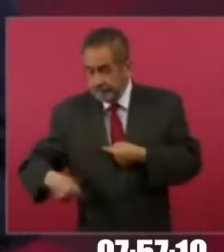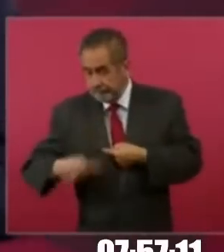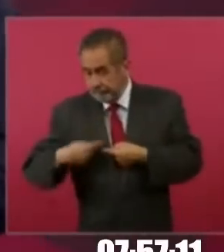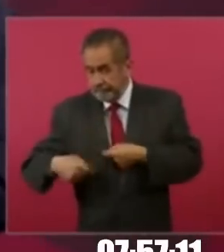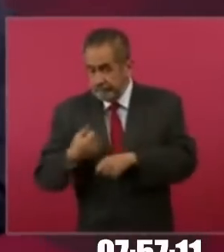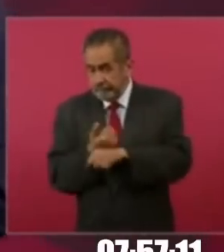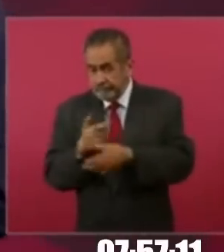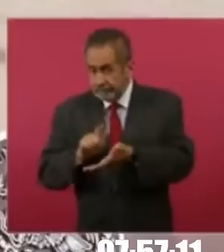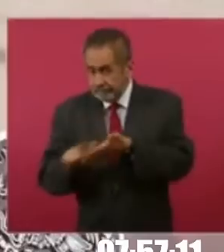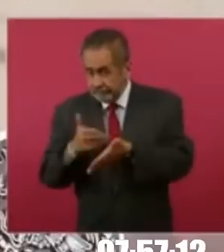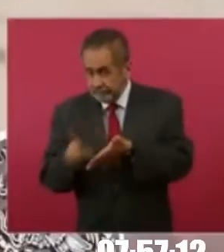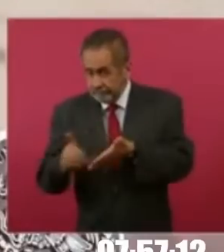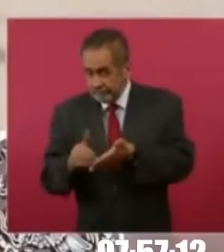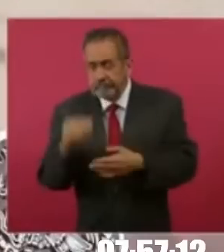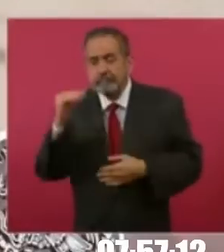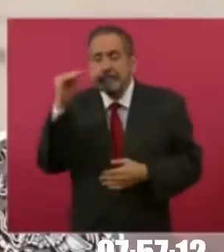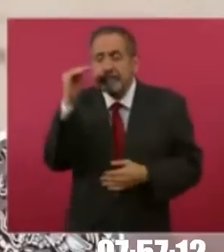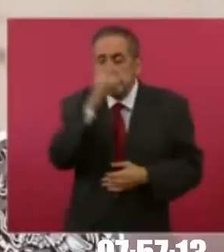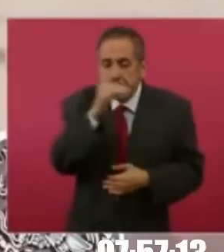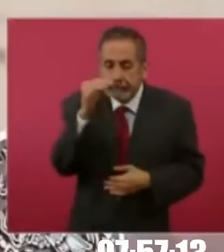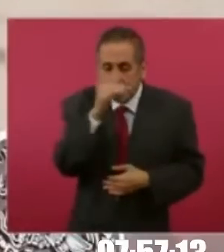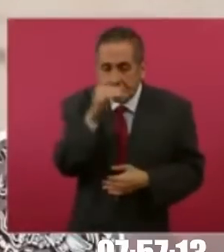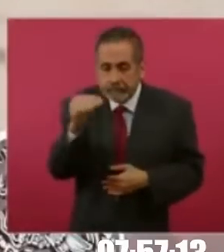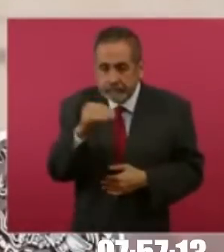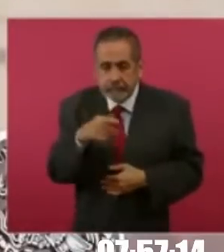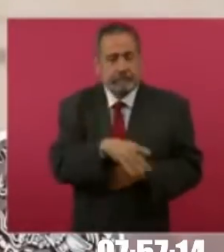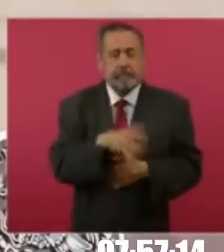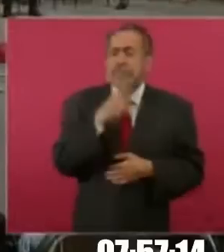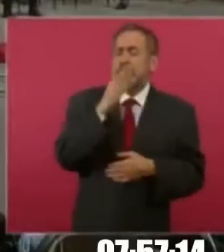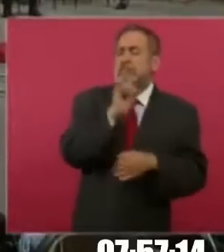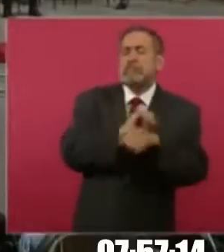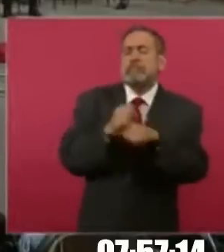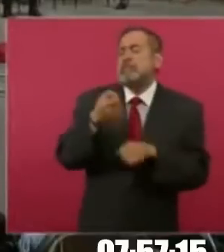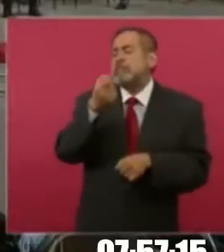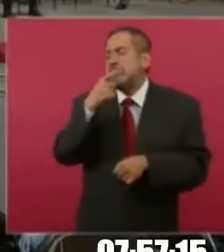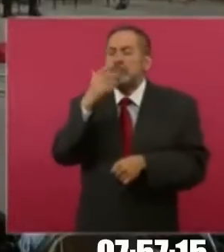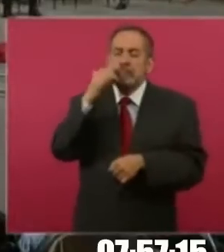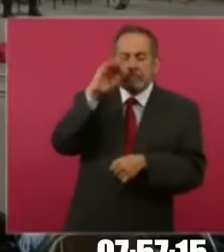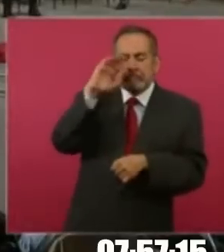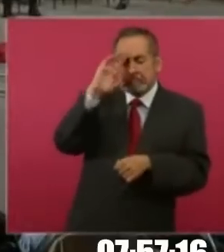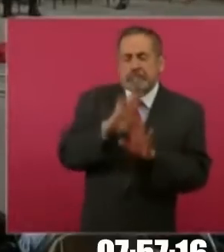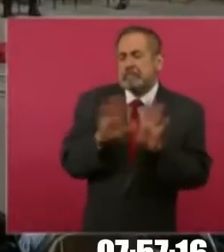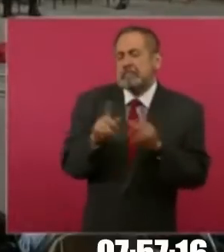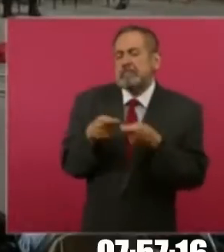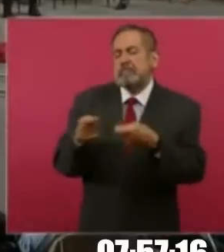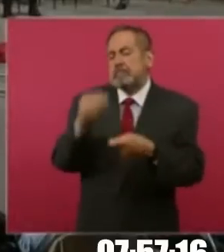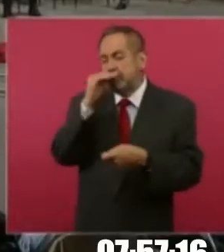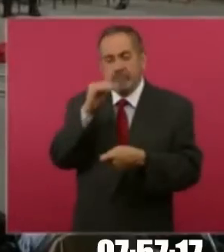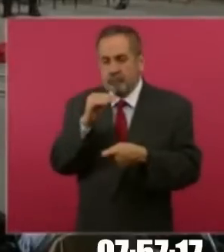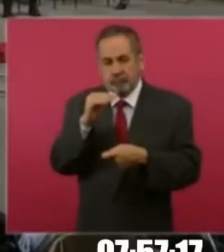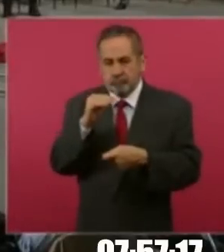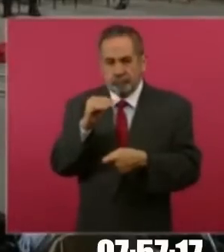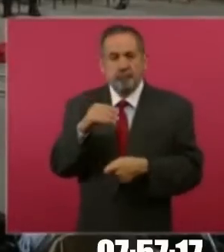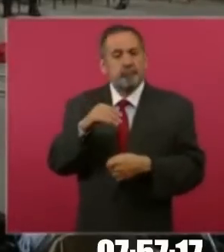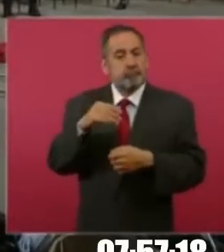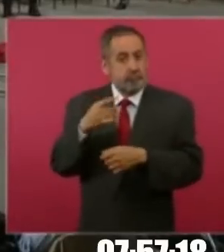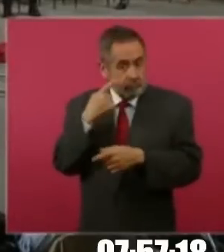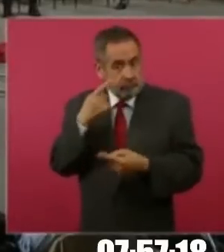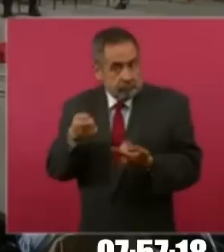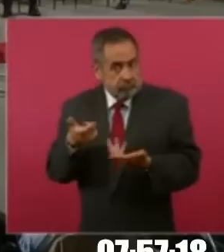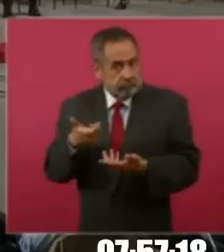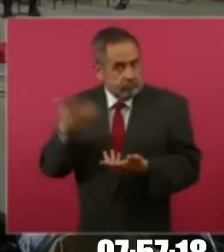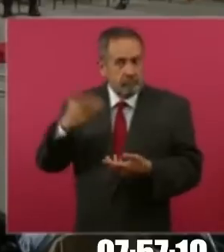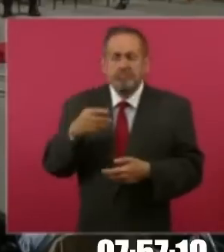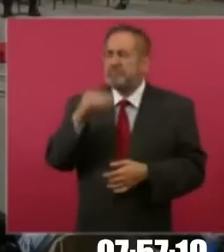gratuita que no es del cuadro básico del conocido cuadro básico quiero decirles